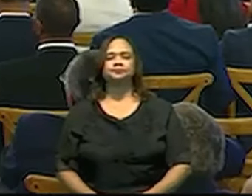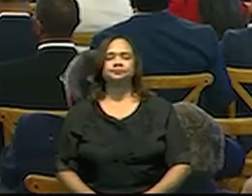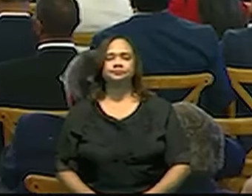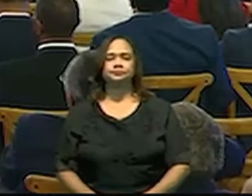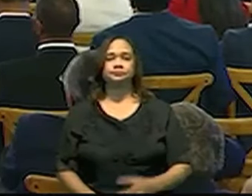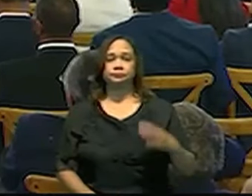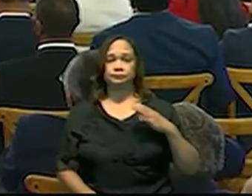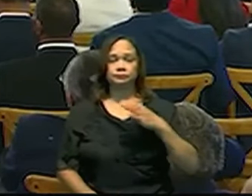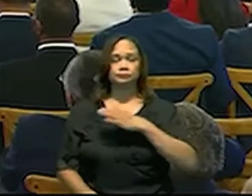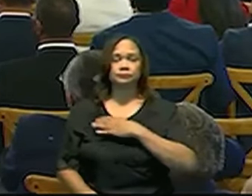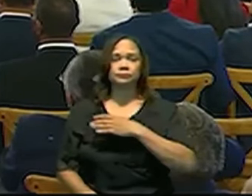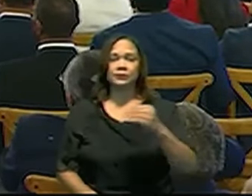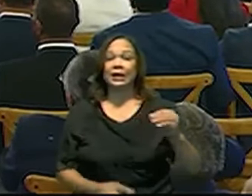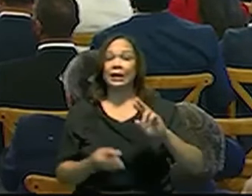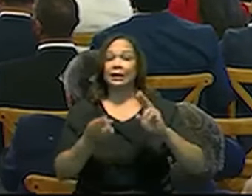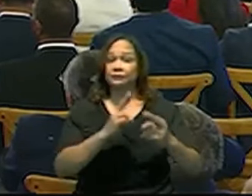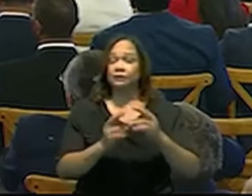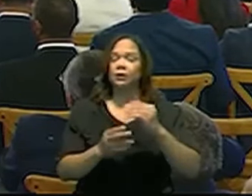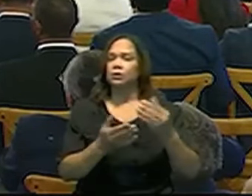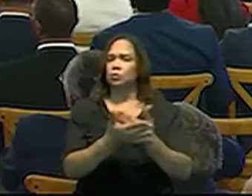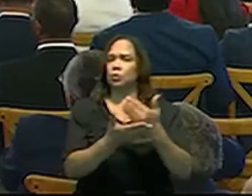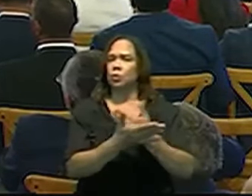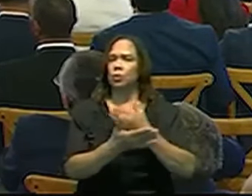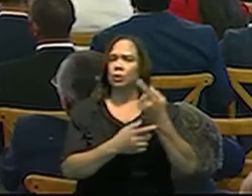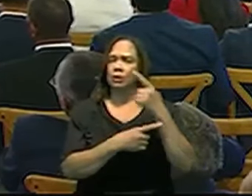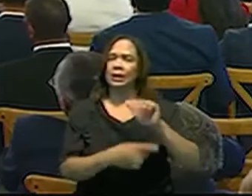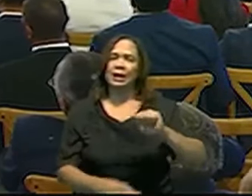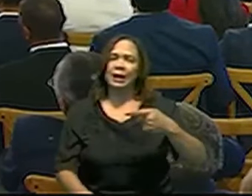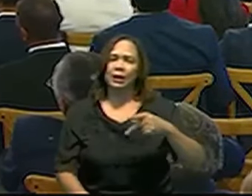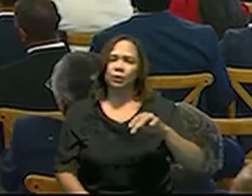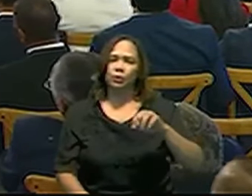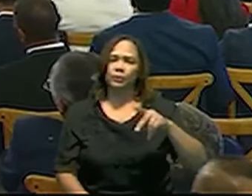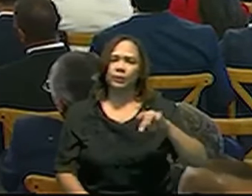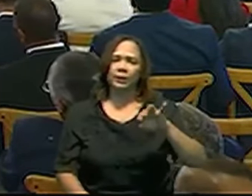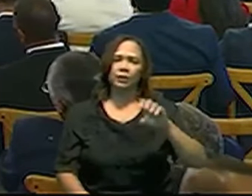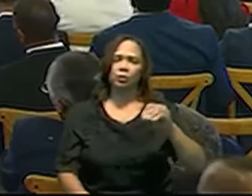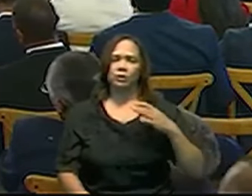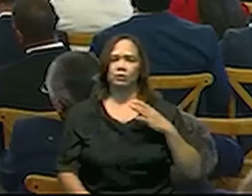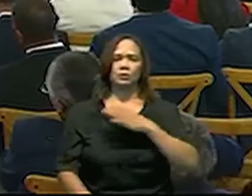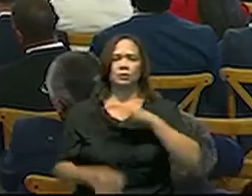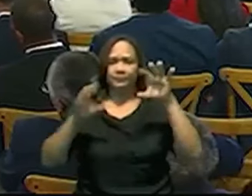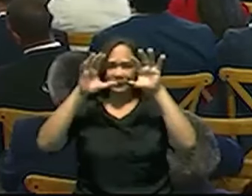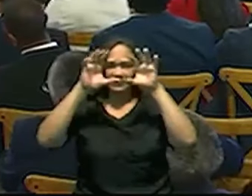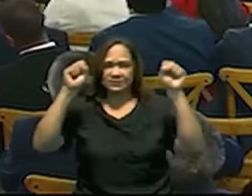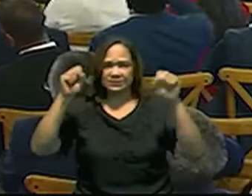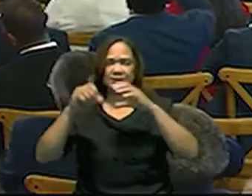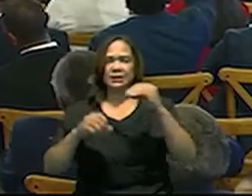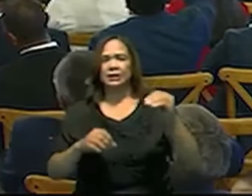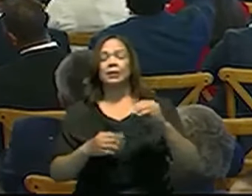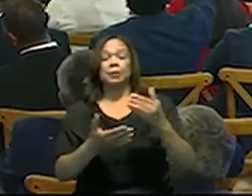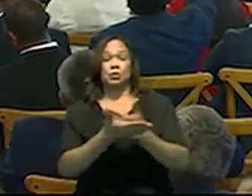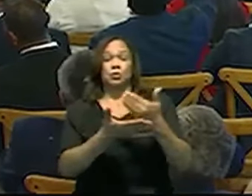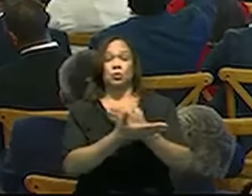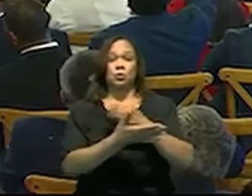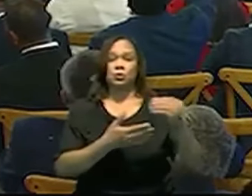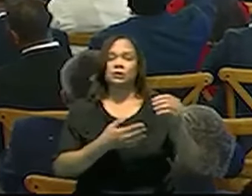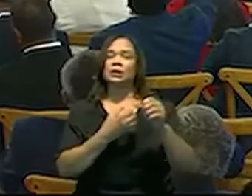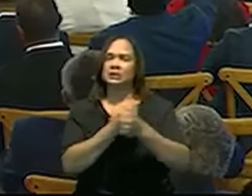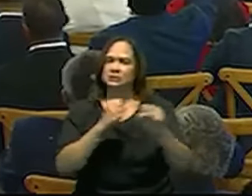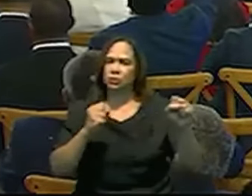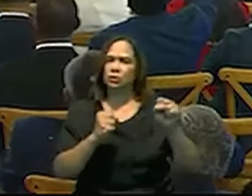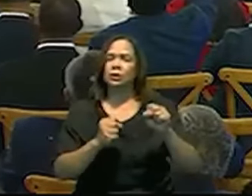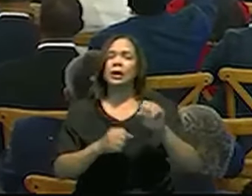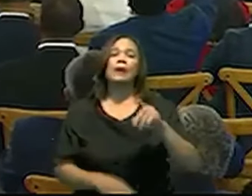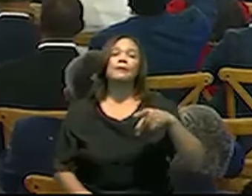La Comisión Sectorial de la Reforma y Modernización del Sector Agropecuario, la Comisión Presidencial para la Modernización de la Seguridad